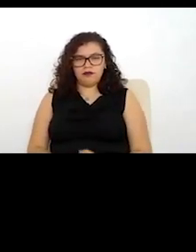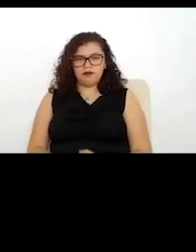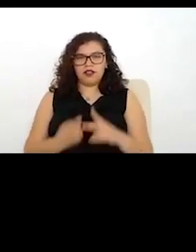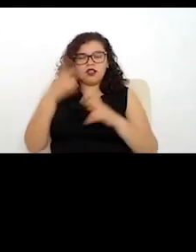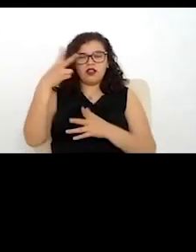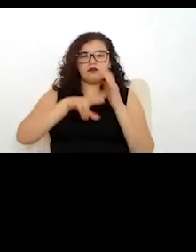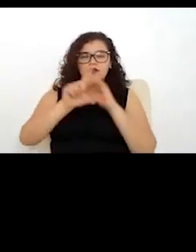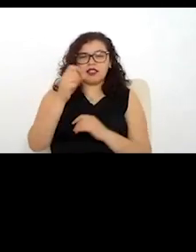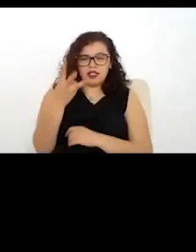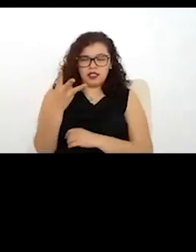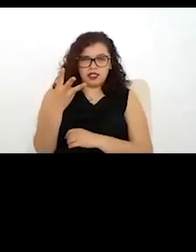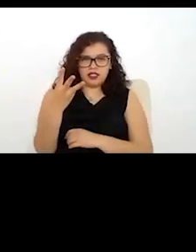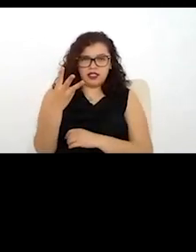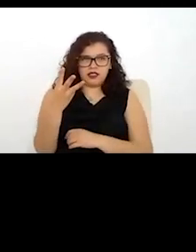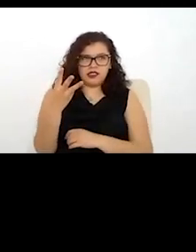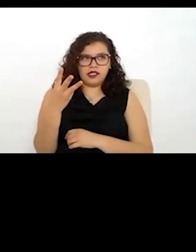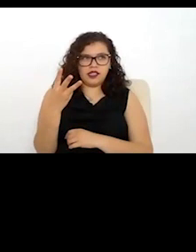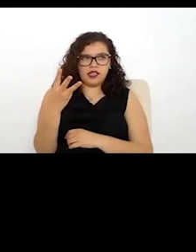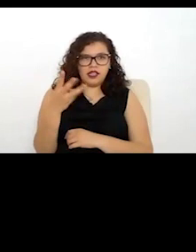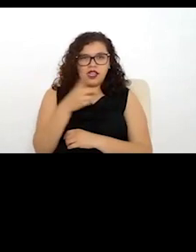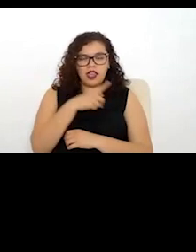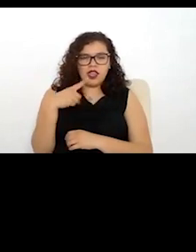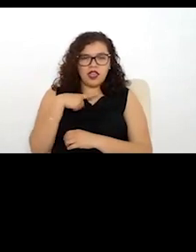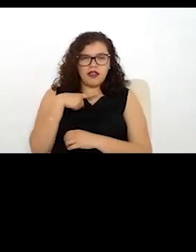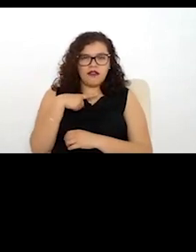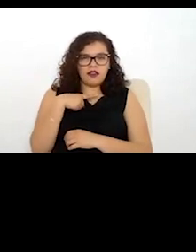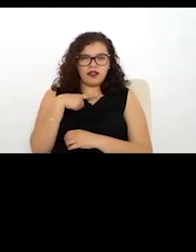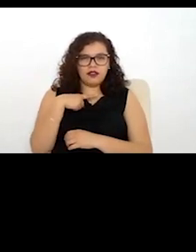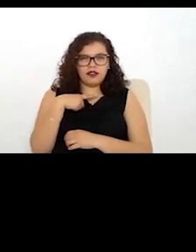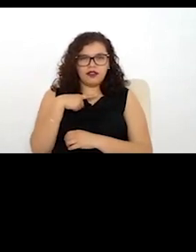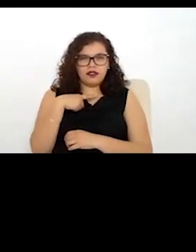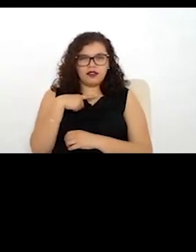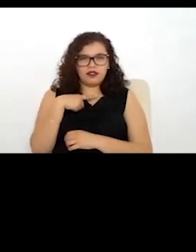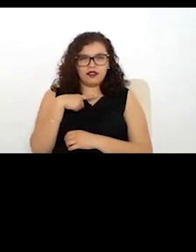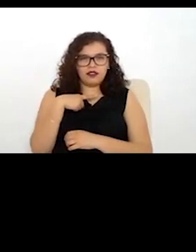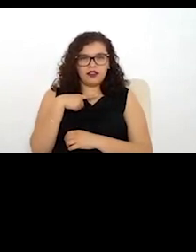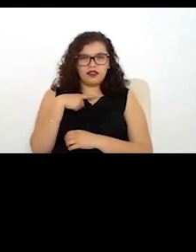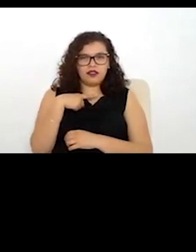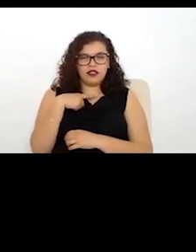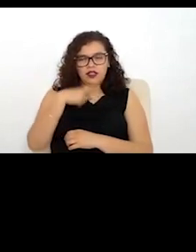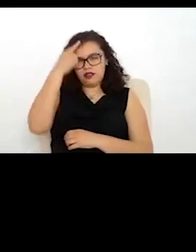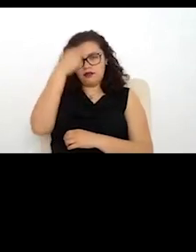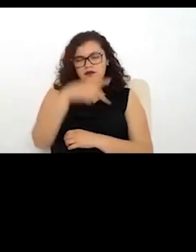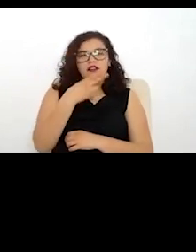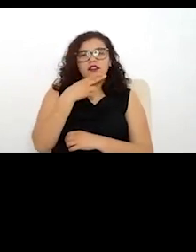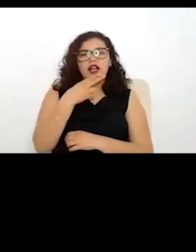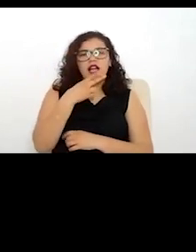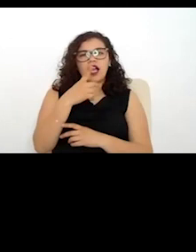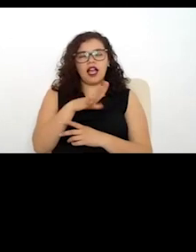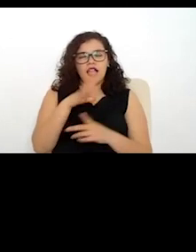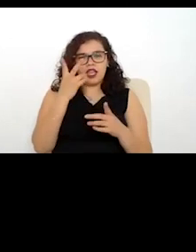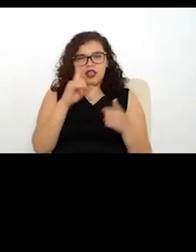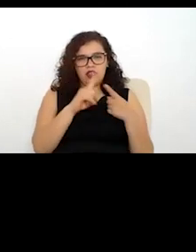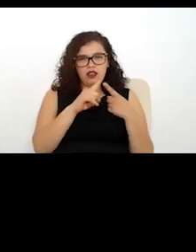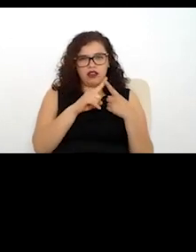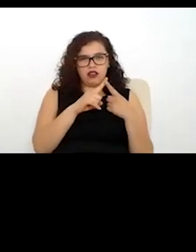2023, se tiene que aplicar, hay varias interpretaciones al respecto de las aplicaciones y hay 2 principales que